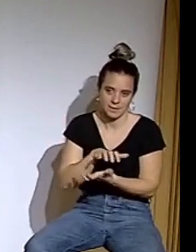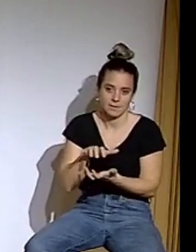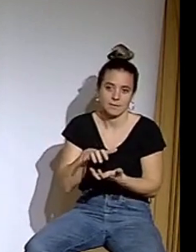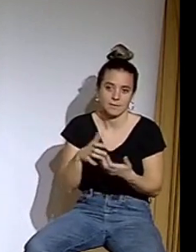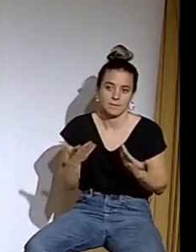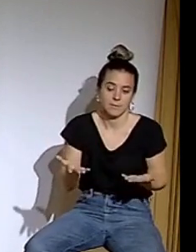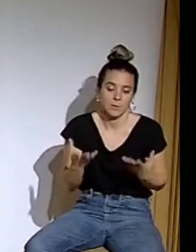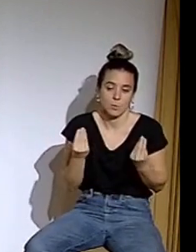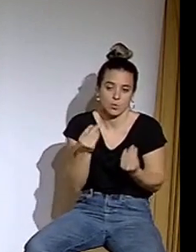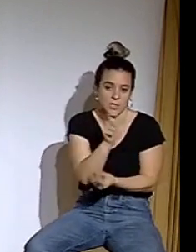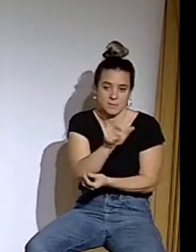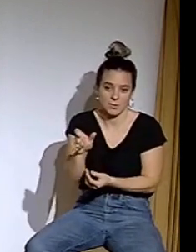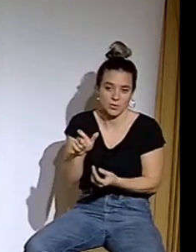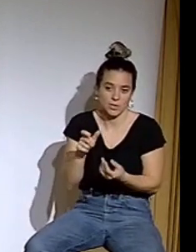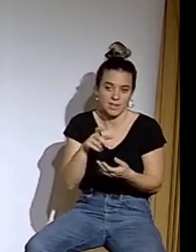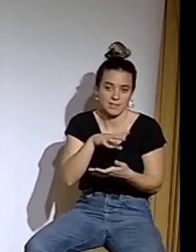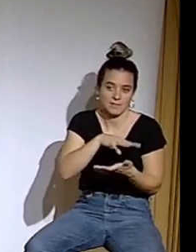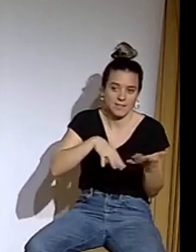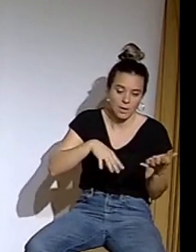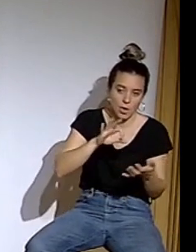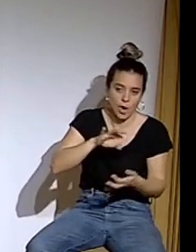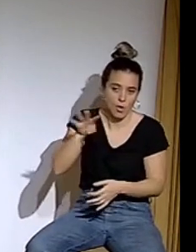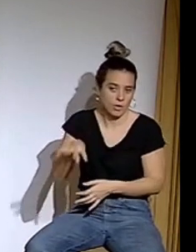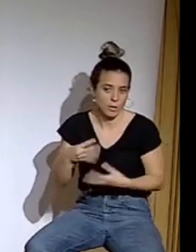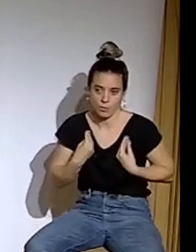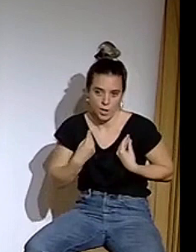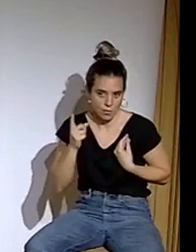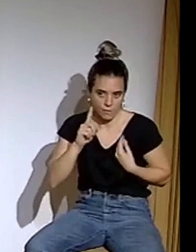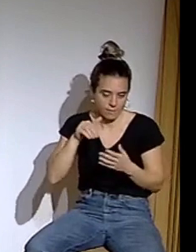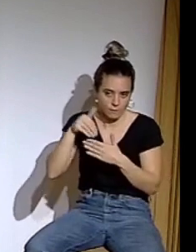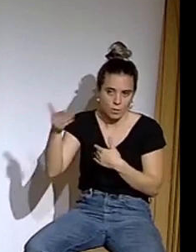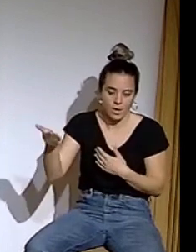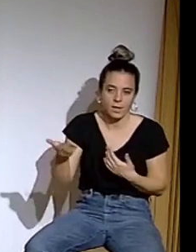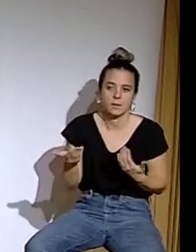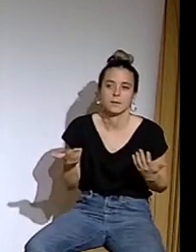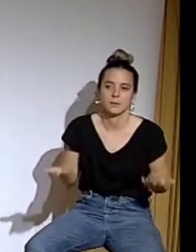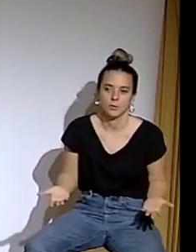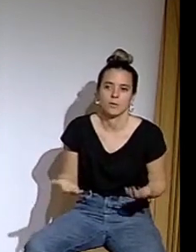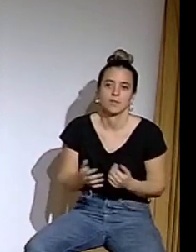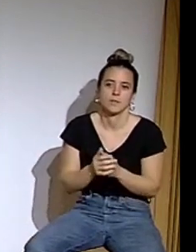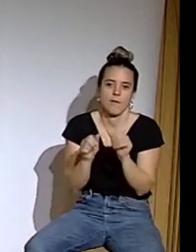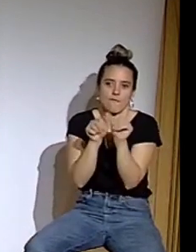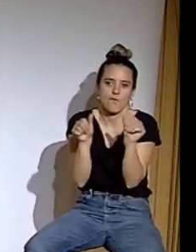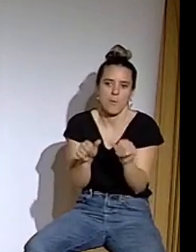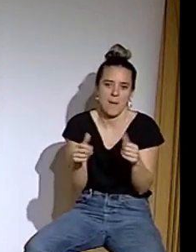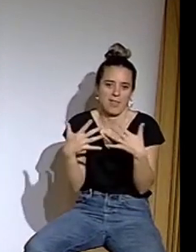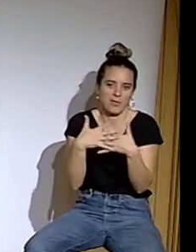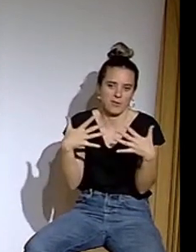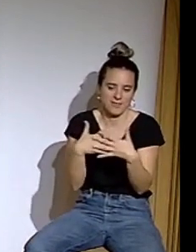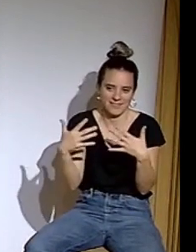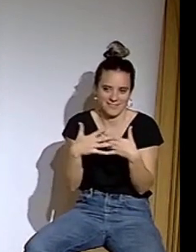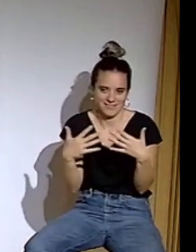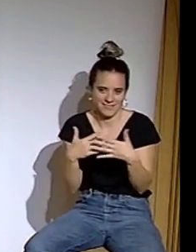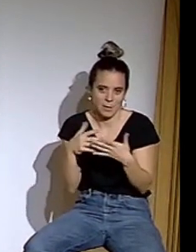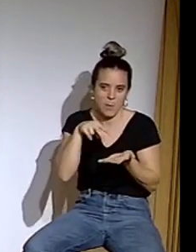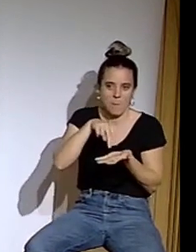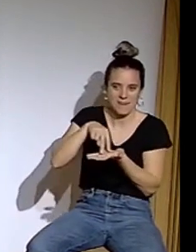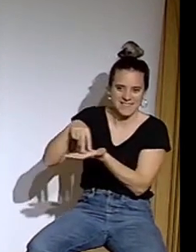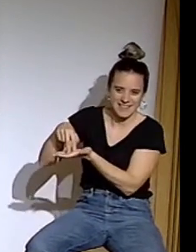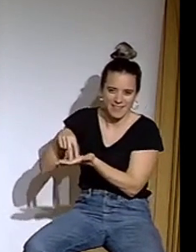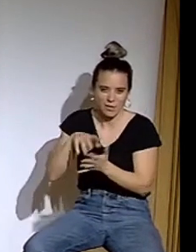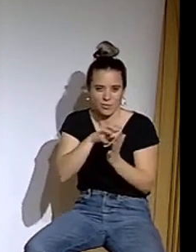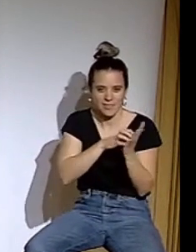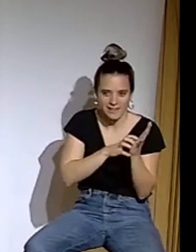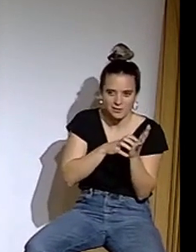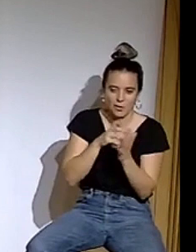muchas personas que no viven en Barcelona o Cataluña y bueno por eso al formato es un poco híbrido entre presentación con texto